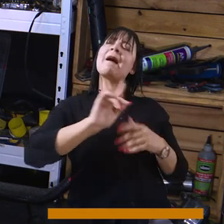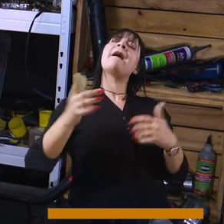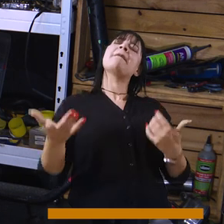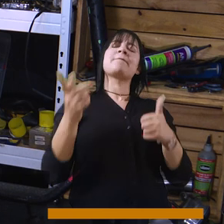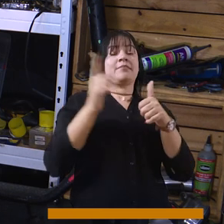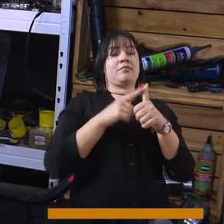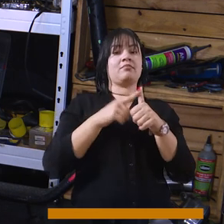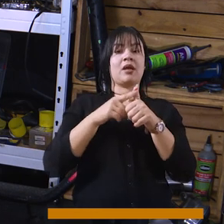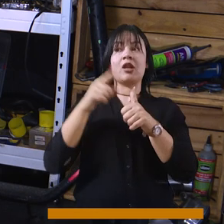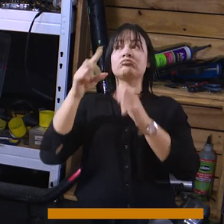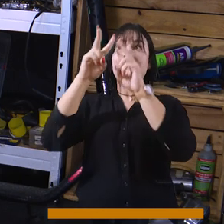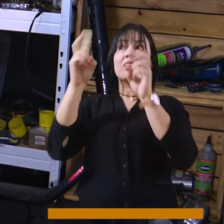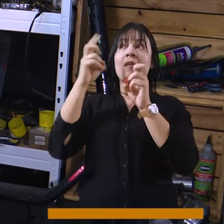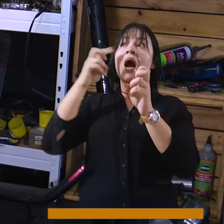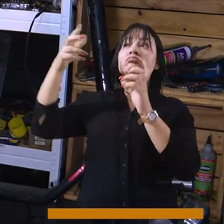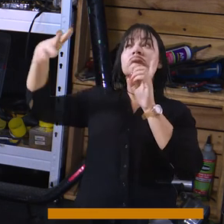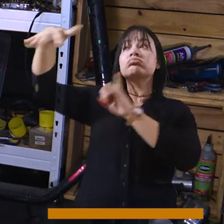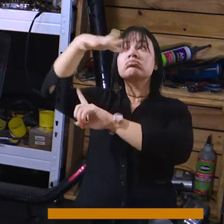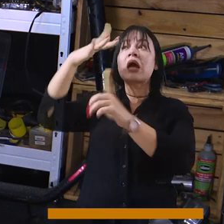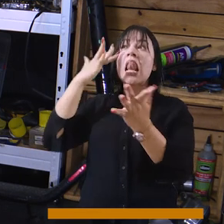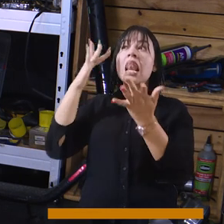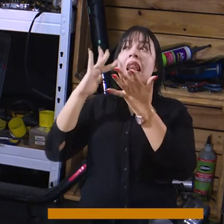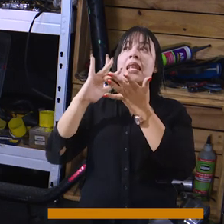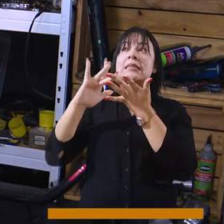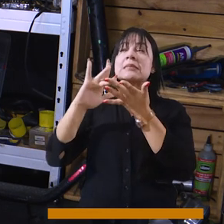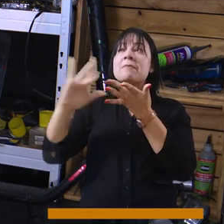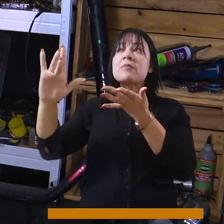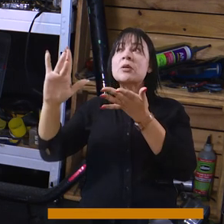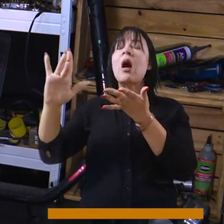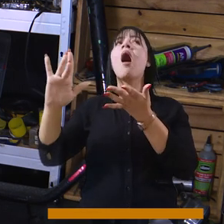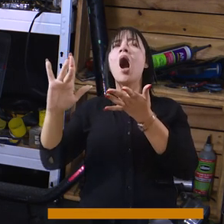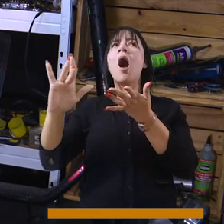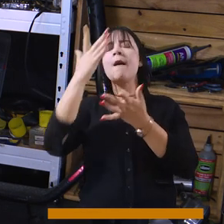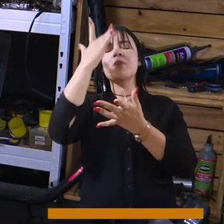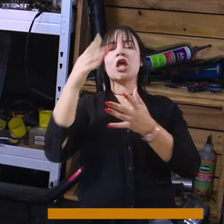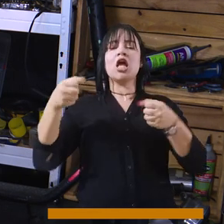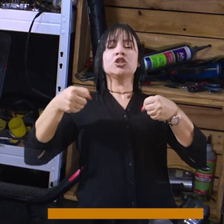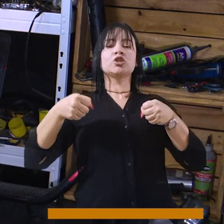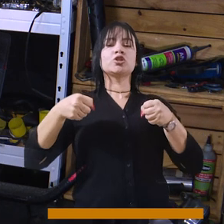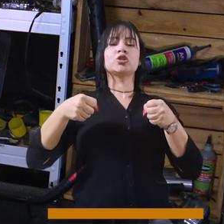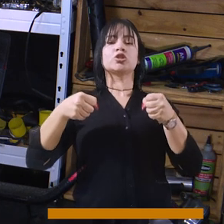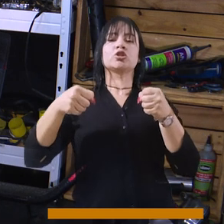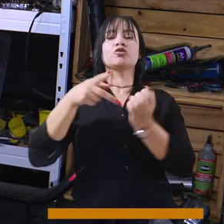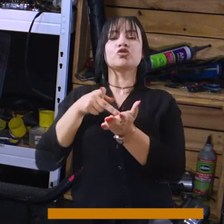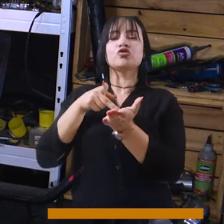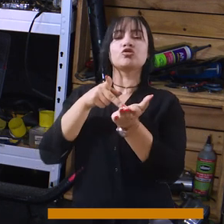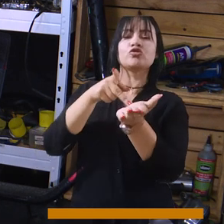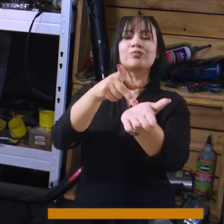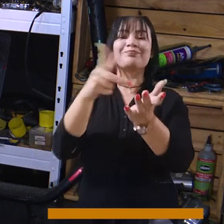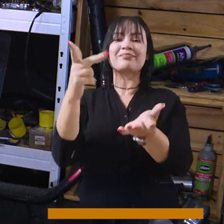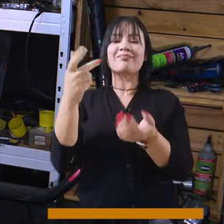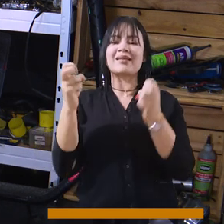sostenibilidad y el tema ambiental ya que es movilidad eléctrica Pero además vimos la facilidad de portabilidad